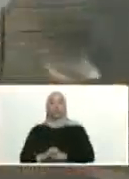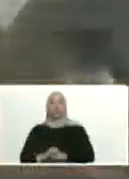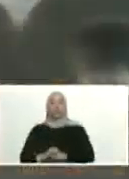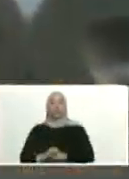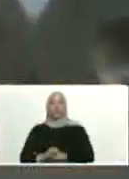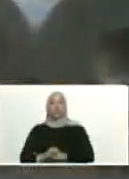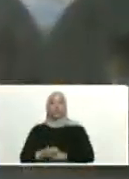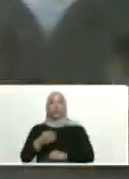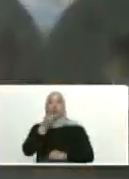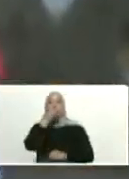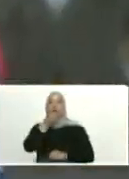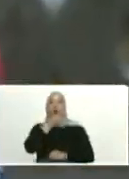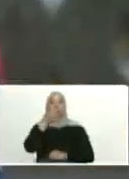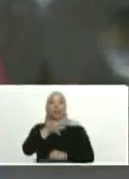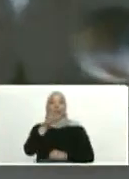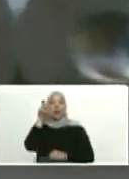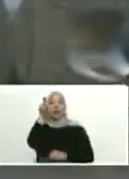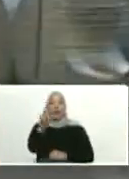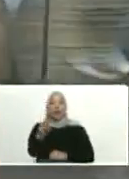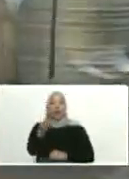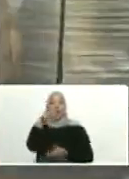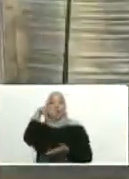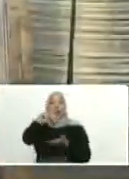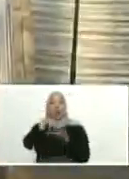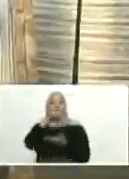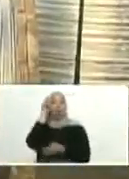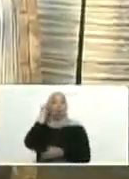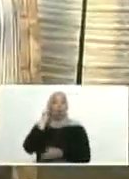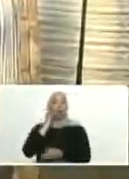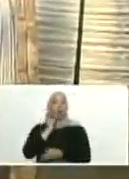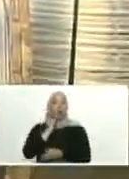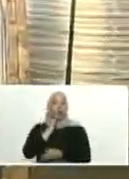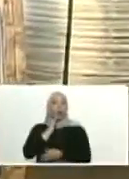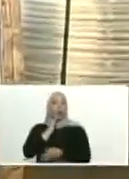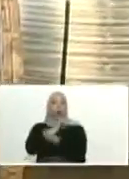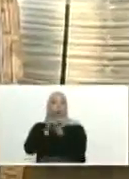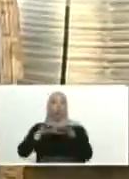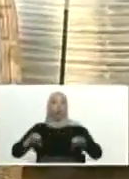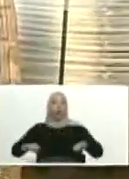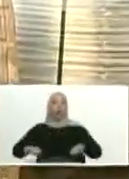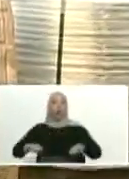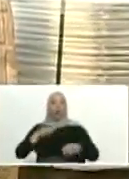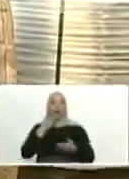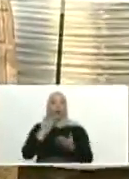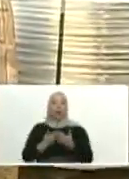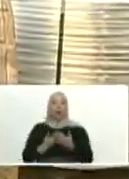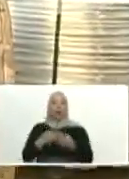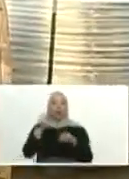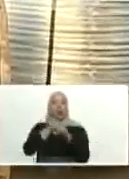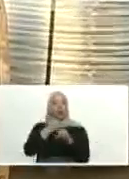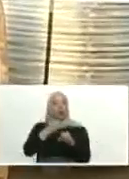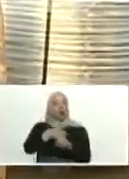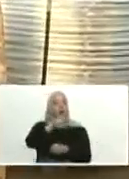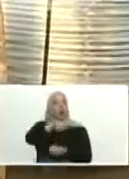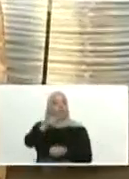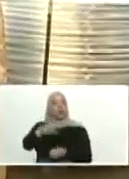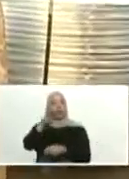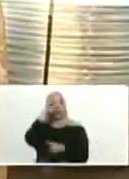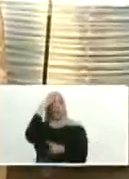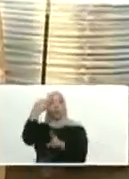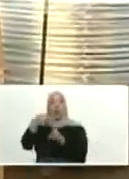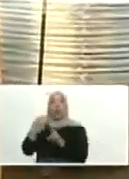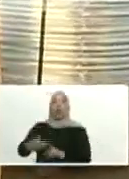Fran Buenas tardes Bienvenido al Estado Bolívar Muchas gracias hermano compañero Es un honor para la clase Obrera recibirlo aquí en una de